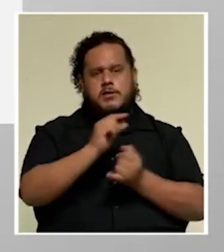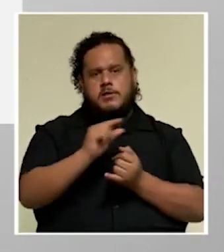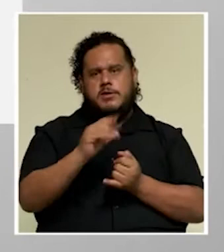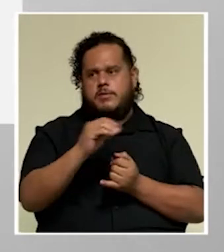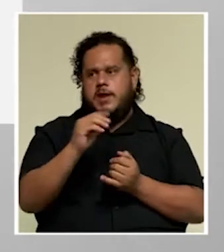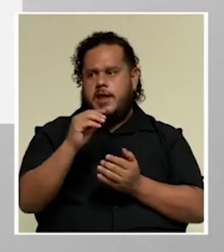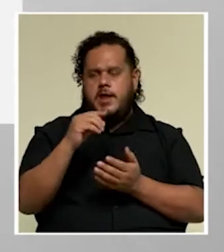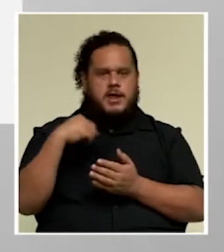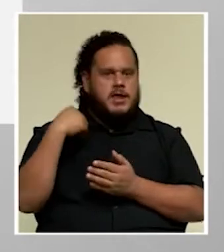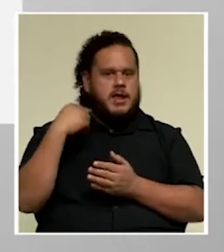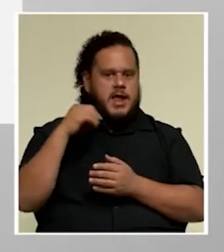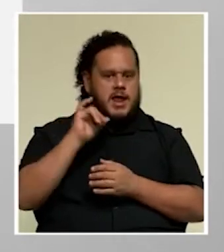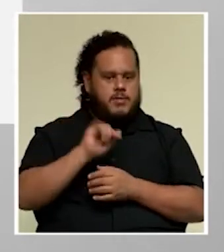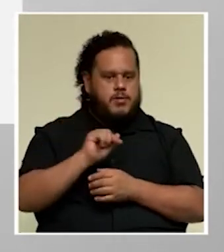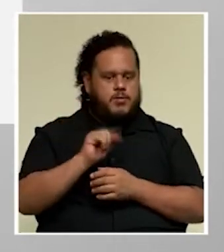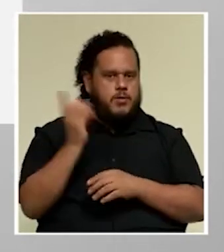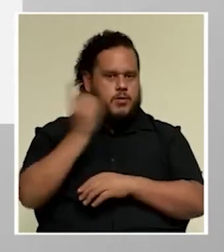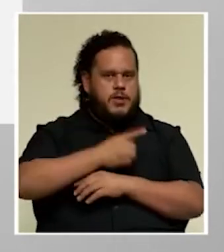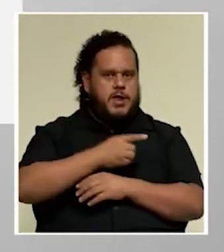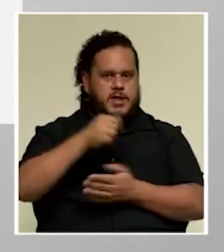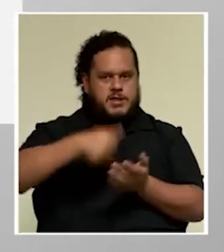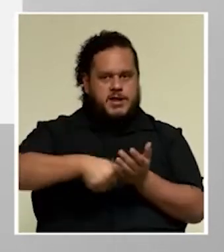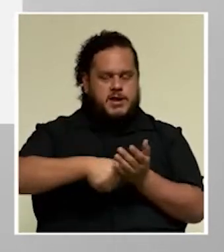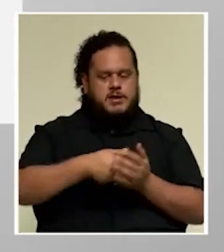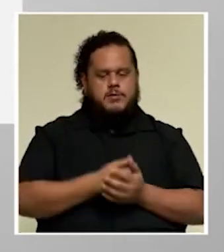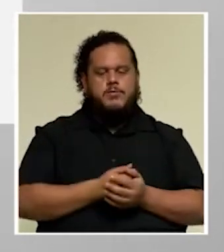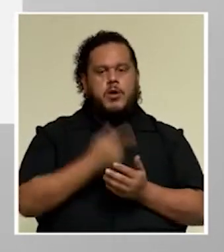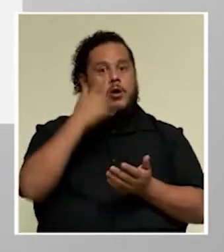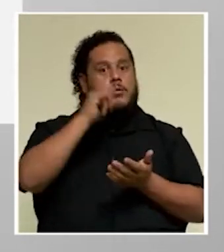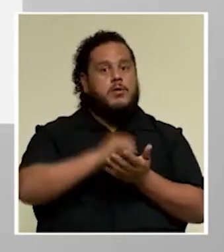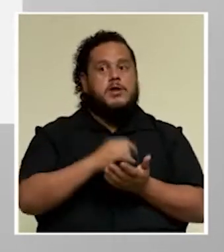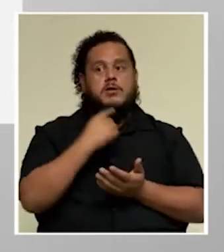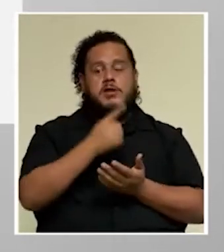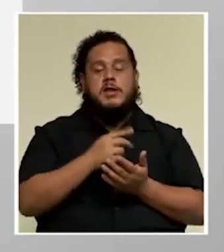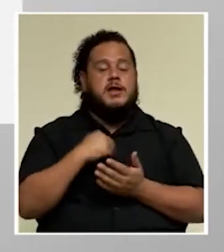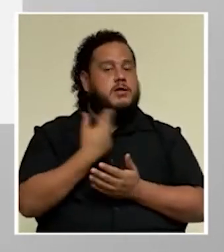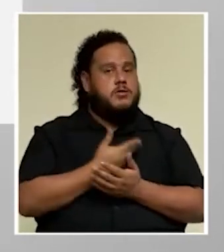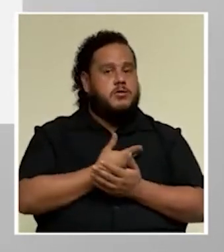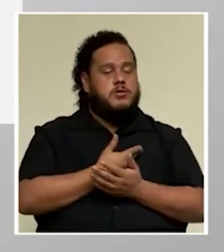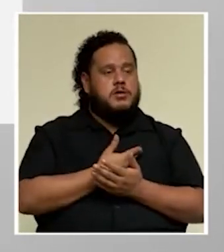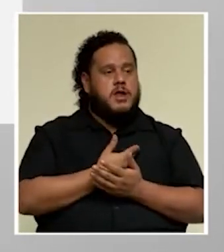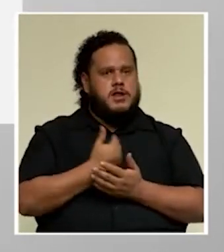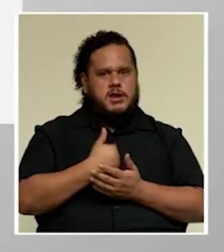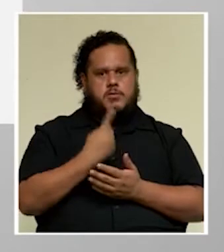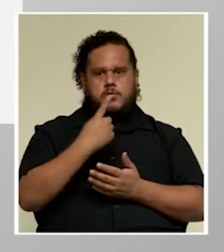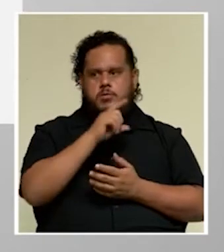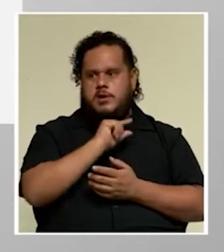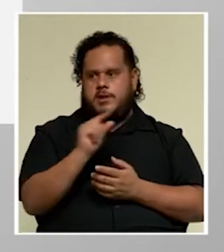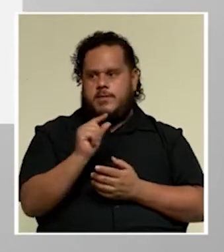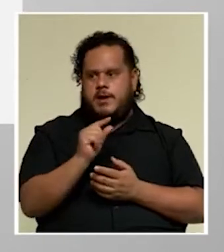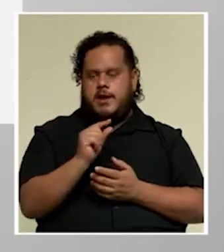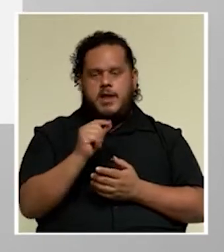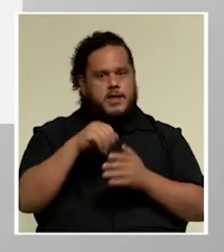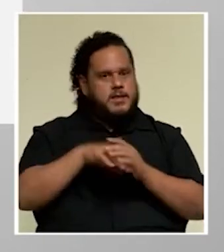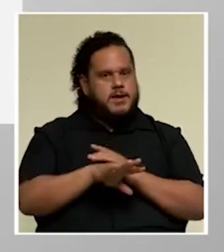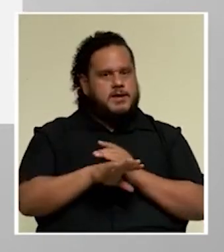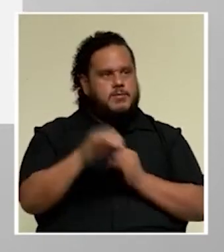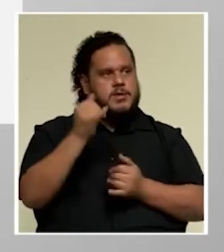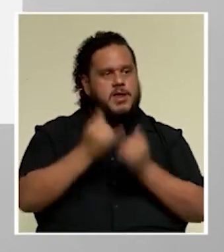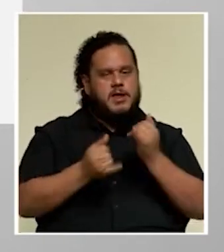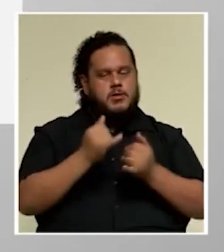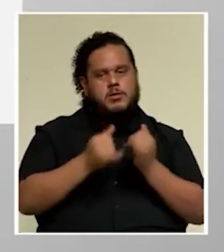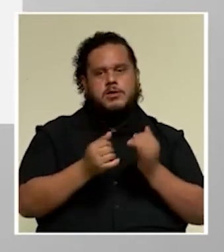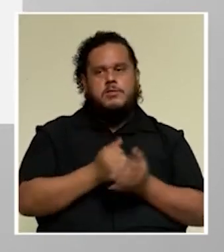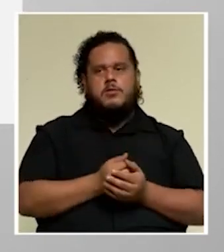y el propio día de la elección. Prácticamente, por eso decía, estamos a una semana de que entremos en el último